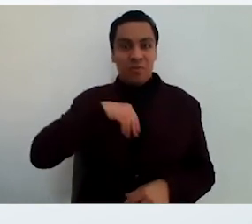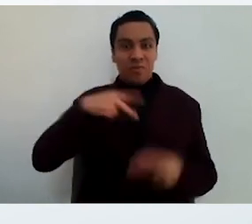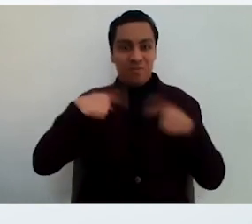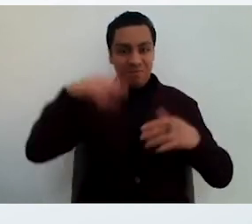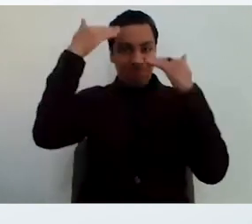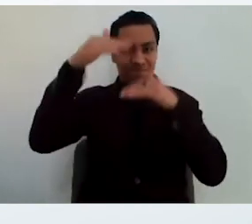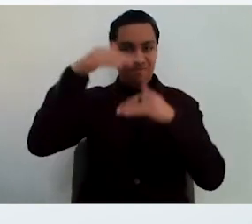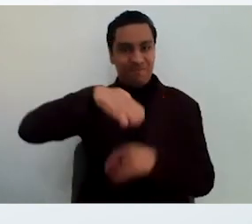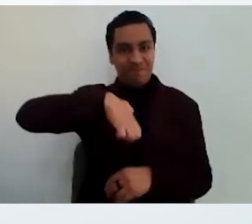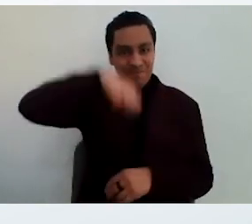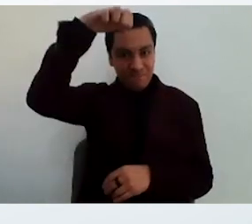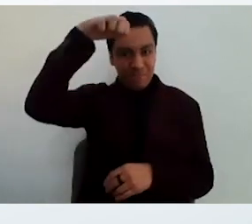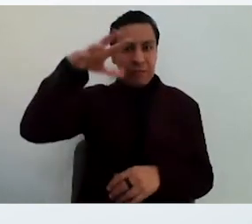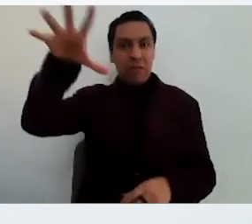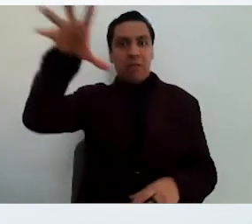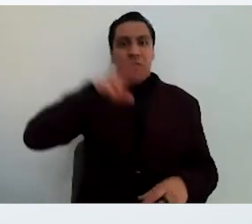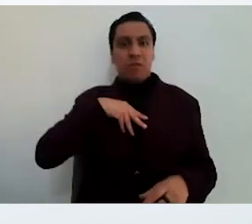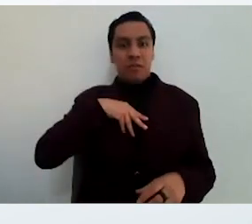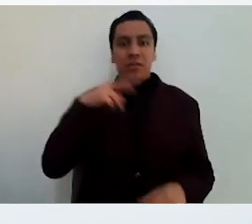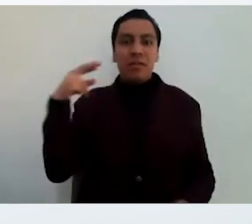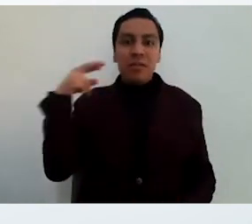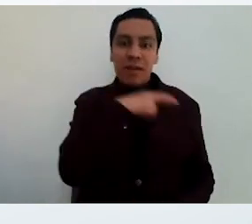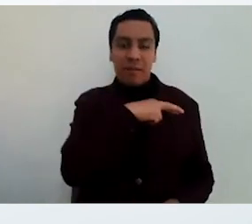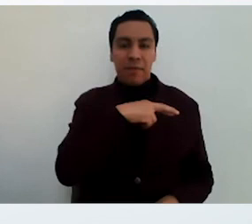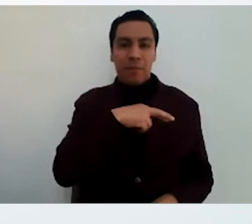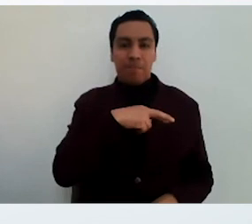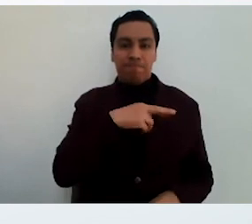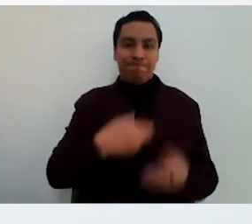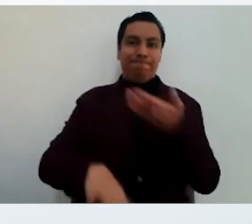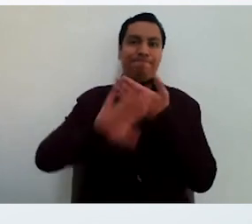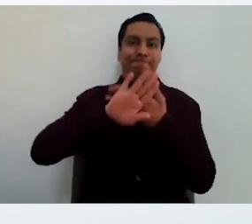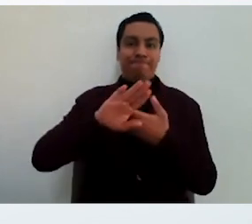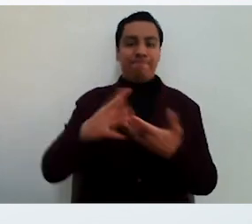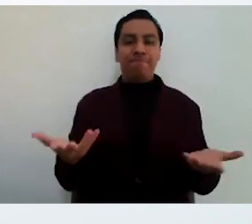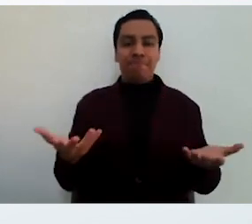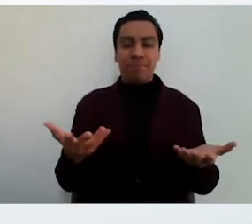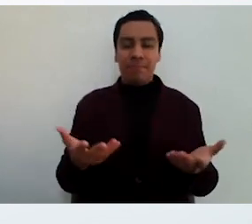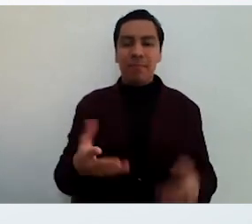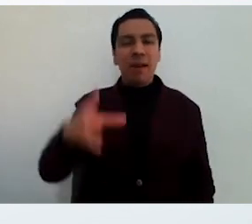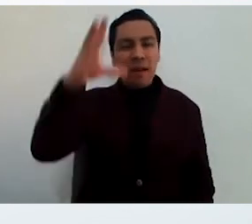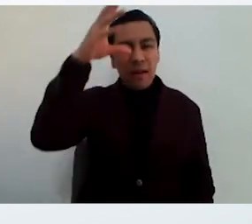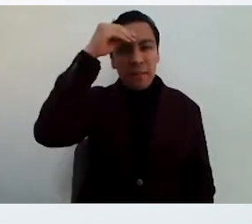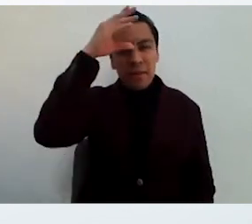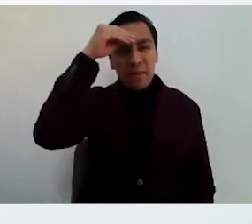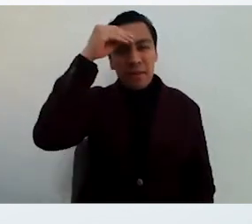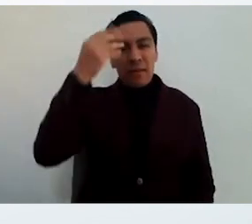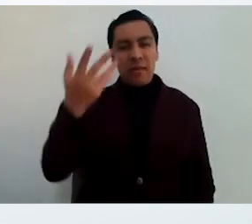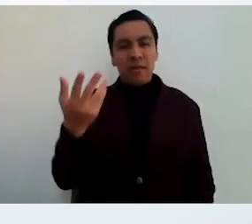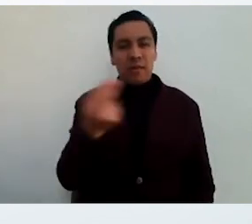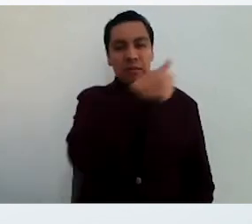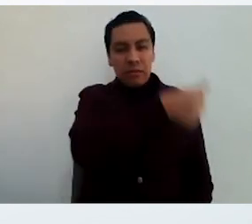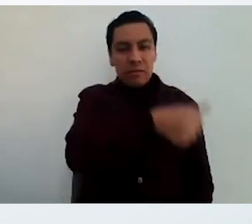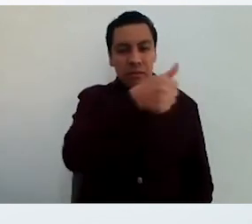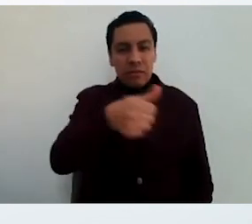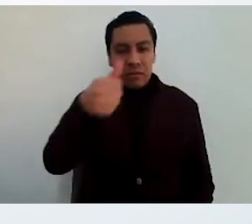Entonces creo yo que tenemos que aprender mucho, tenemos que algún día llegar a bajar hasta el nivel